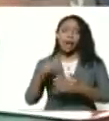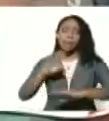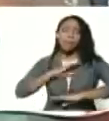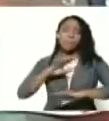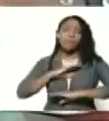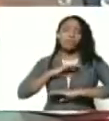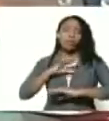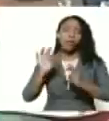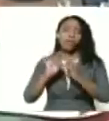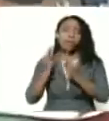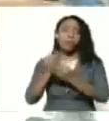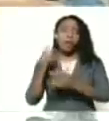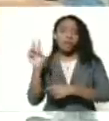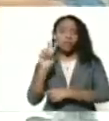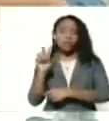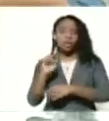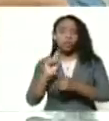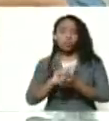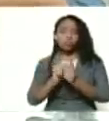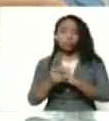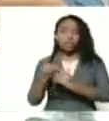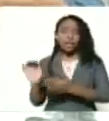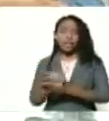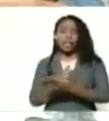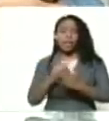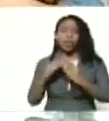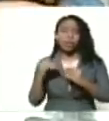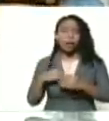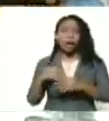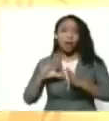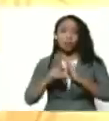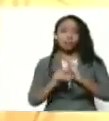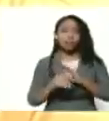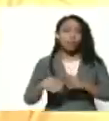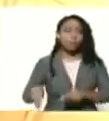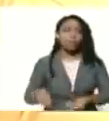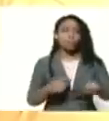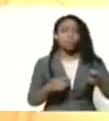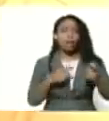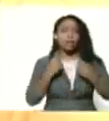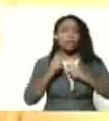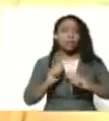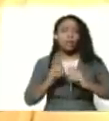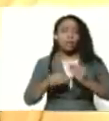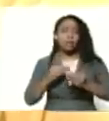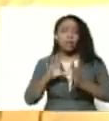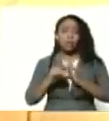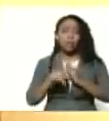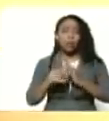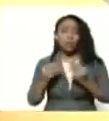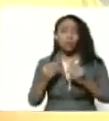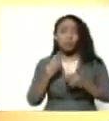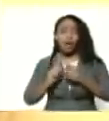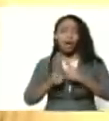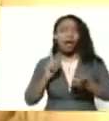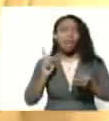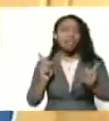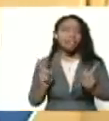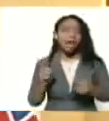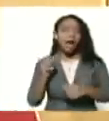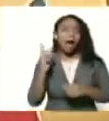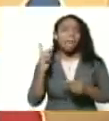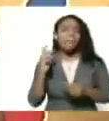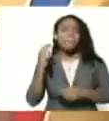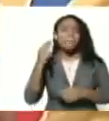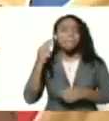familia venezolana, sino todo lo contrario, quitarle todo para llevárselo, así como han intentado saquear y como han saqueado a PDVSA. Y bueno,